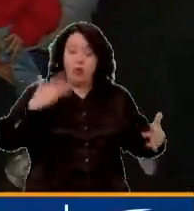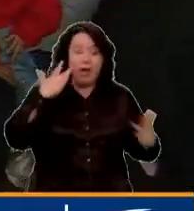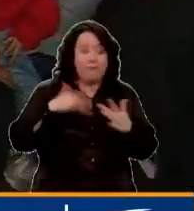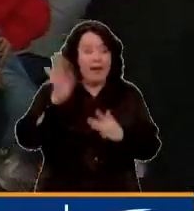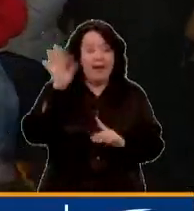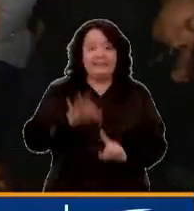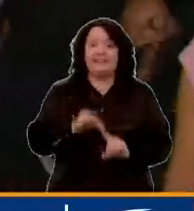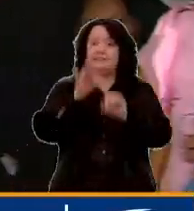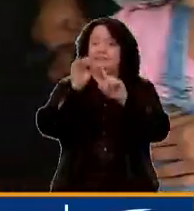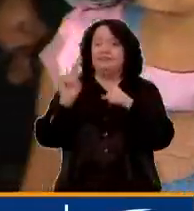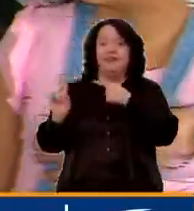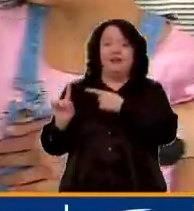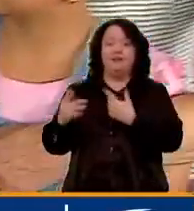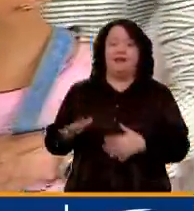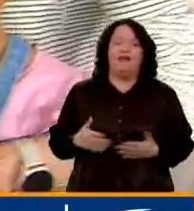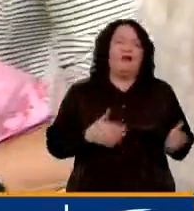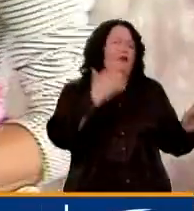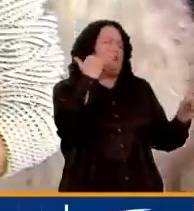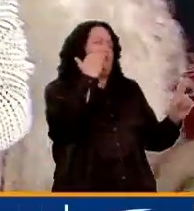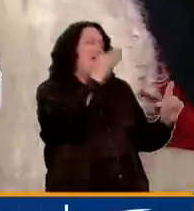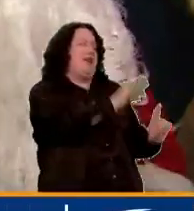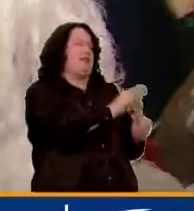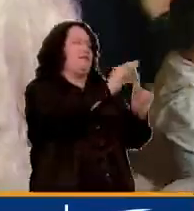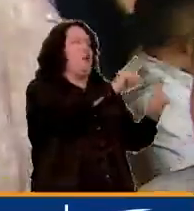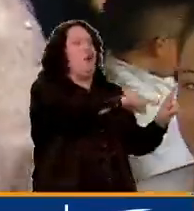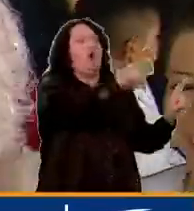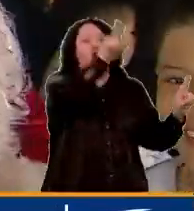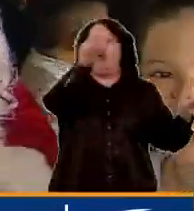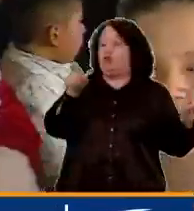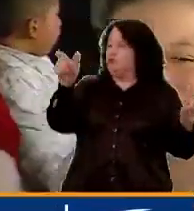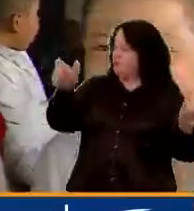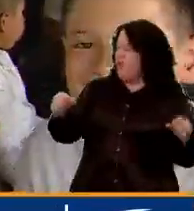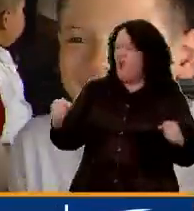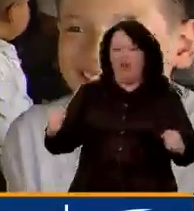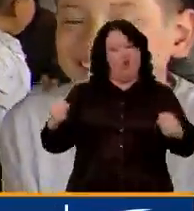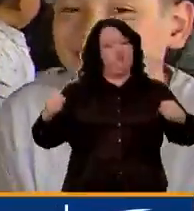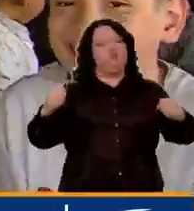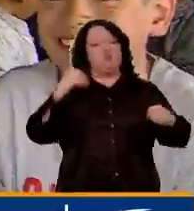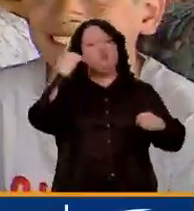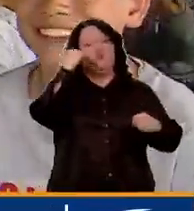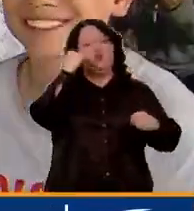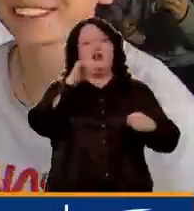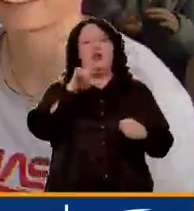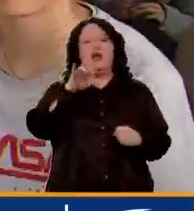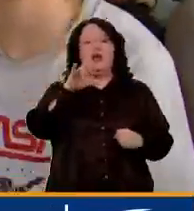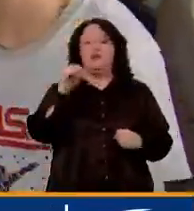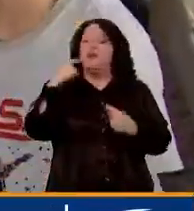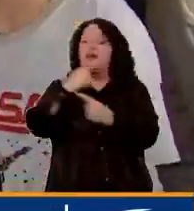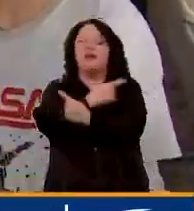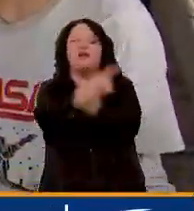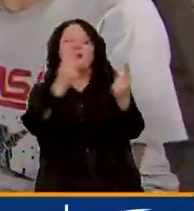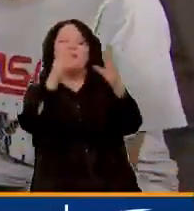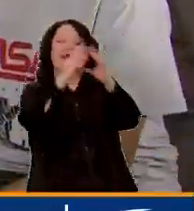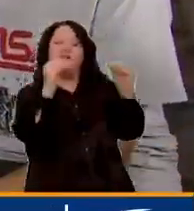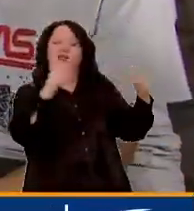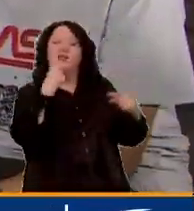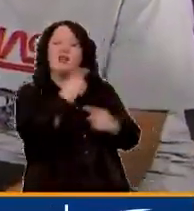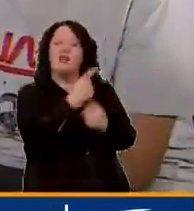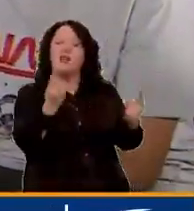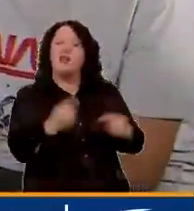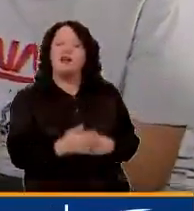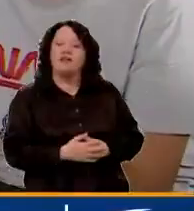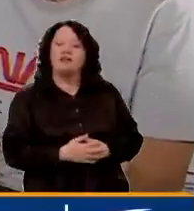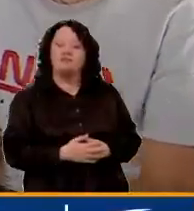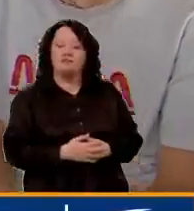especial, Malú. Y de una mujer súper especial paso a una mujer súper poderosa. Laura, tu mensaje de Navidad de este año.